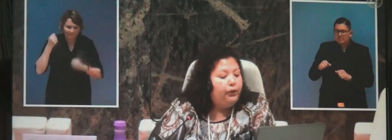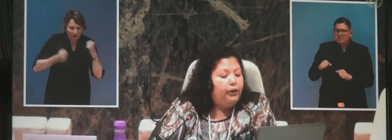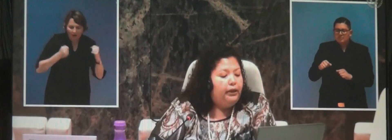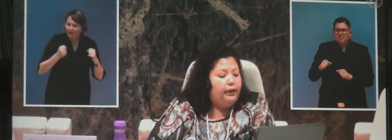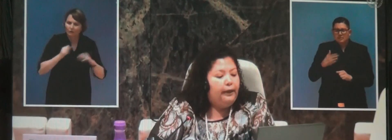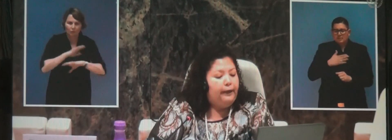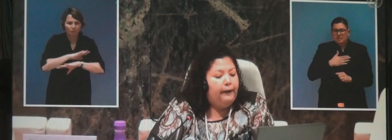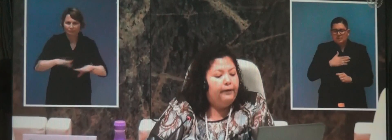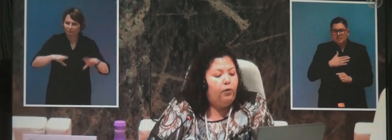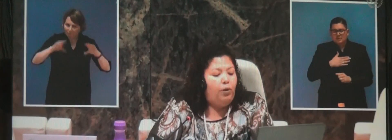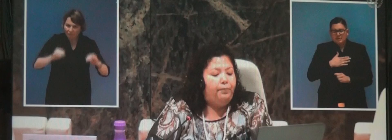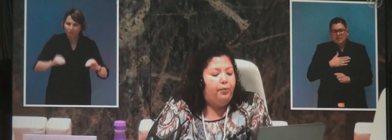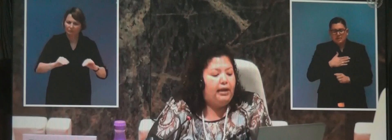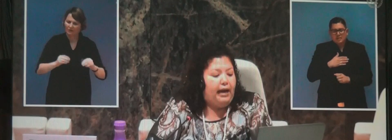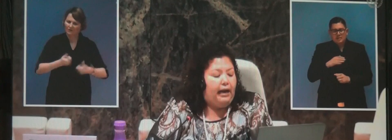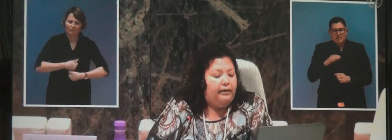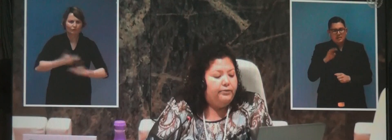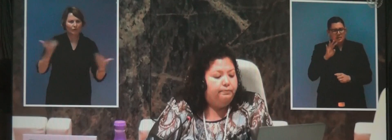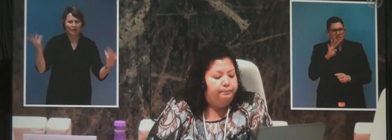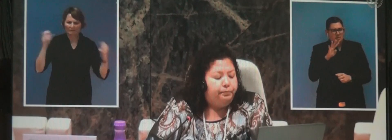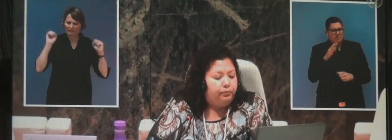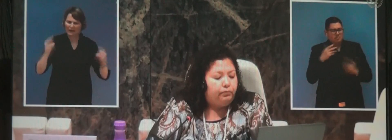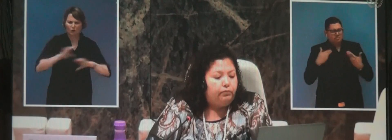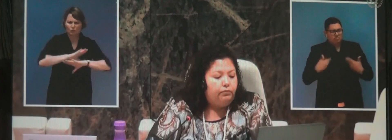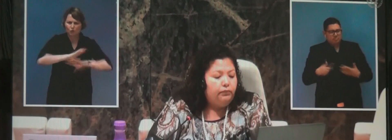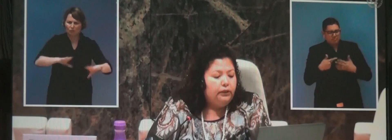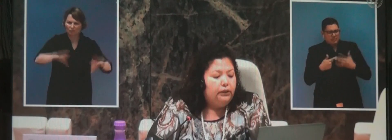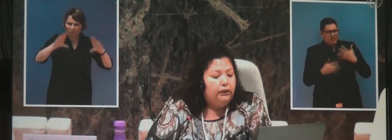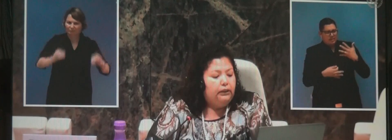4 cuerpos legales.